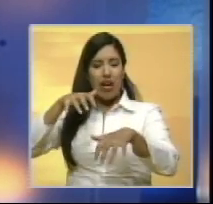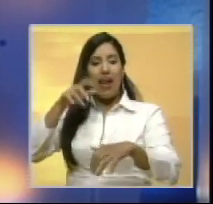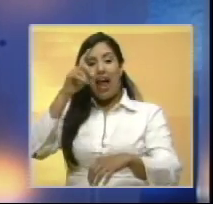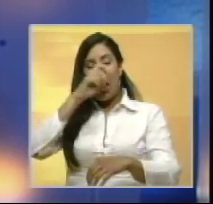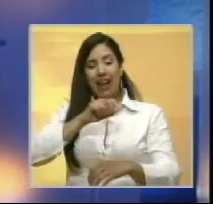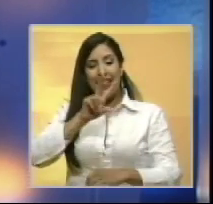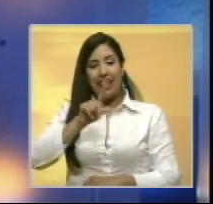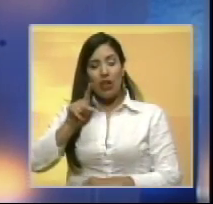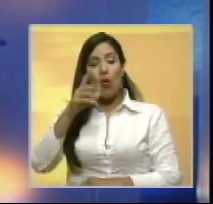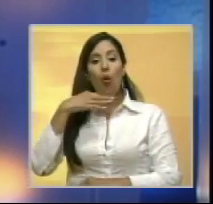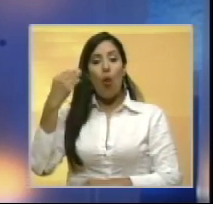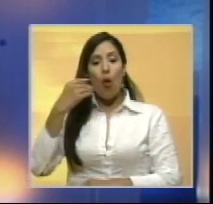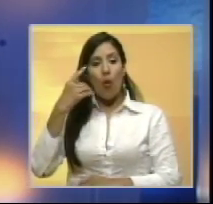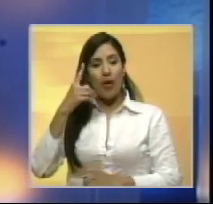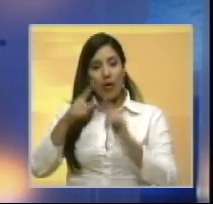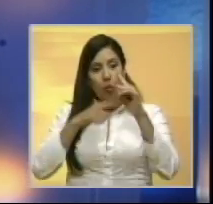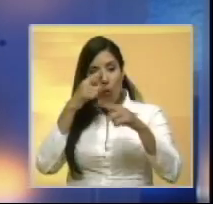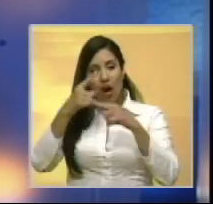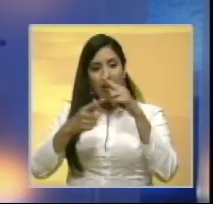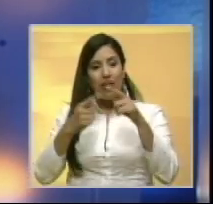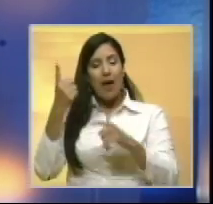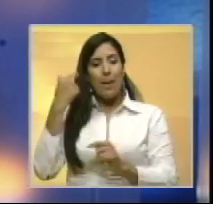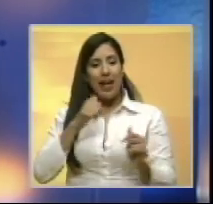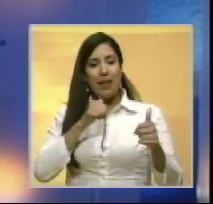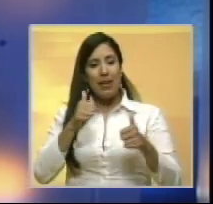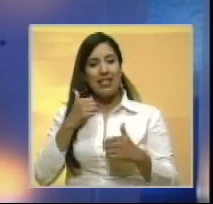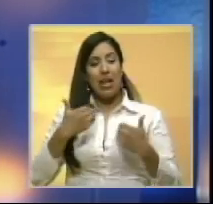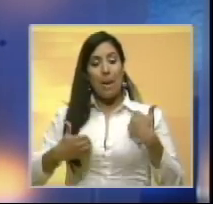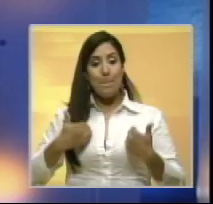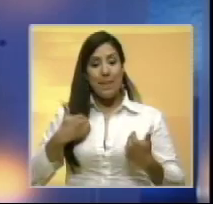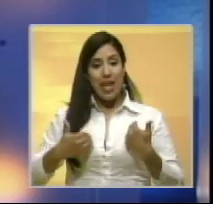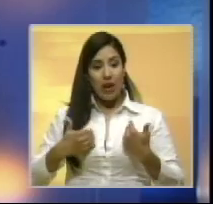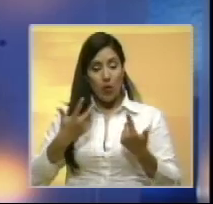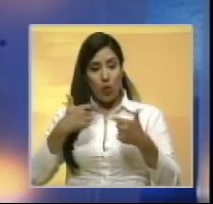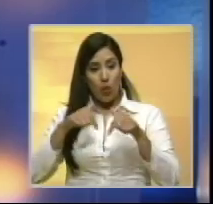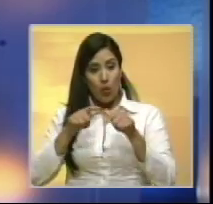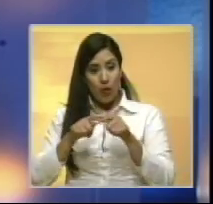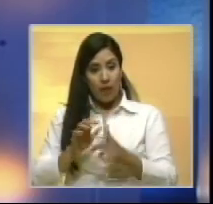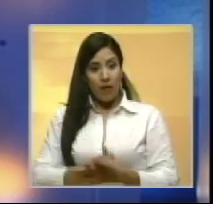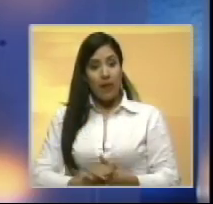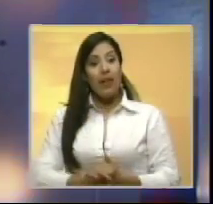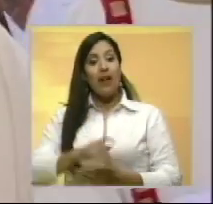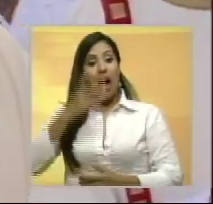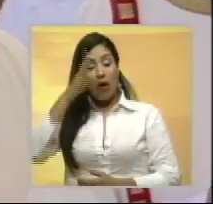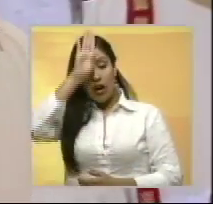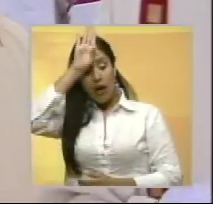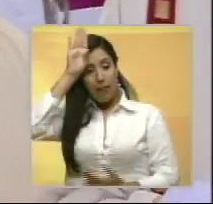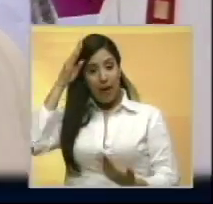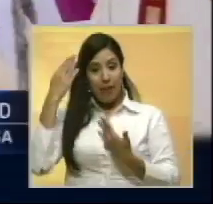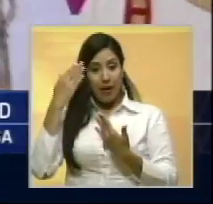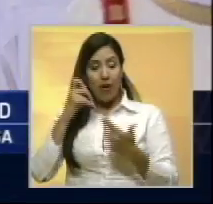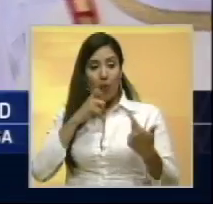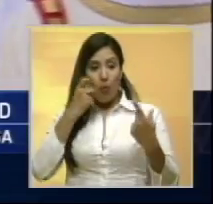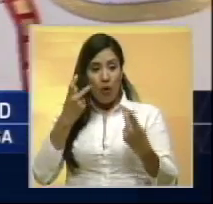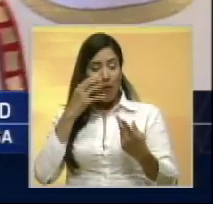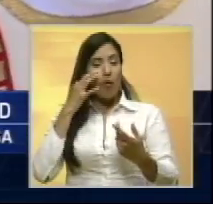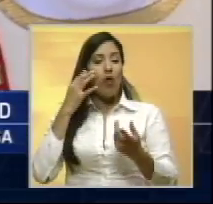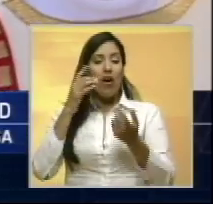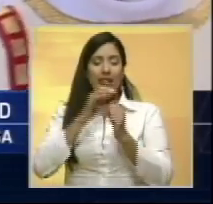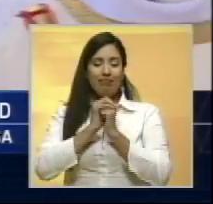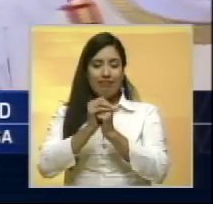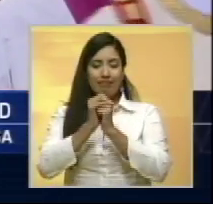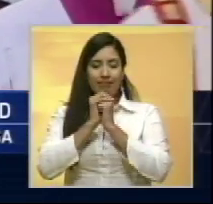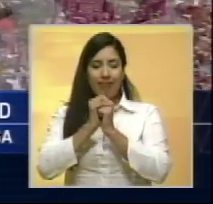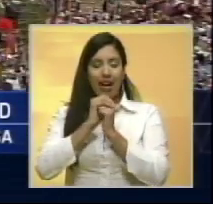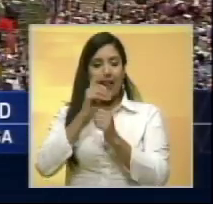de la Jornada Mundial de la Juventud, que se realiza desde el pasado miércoles en la ciudad de Cracovia, Polonia. El pontífice realizó una ceremonia